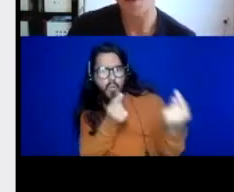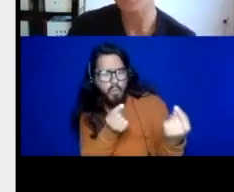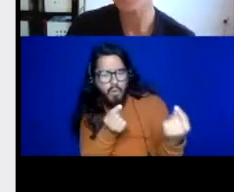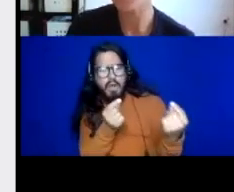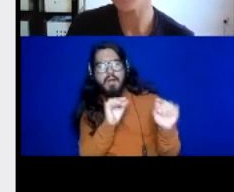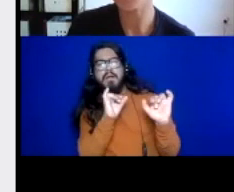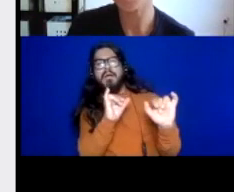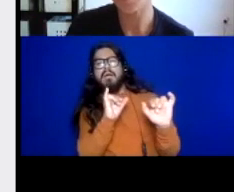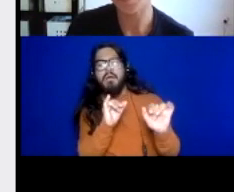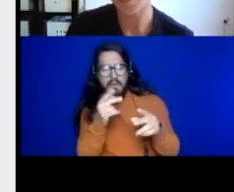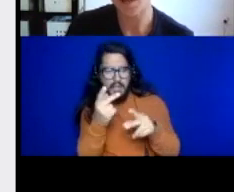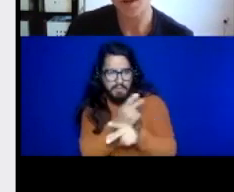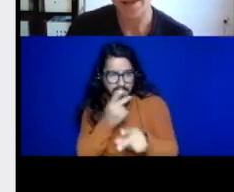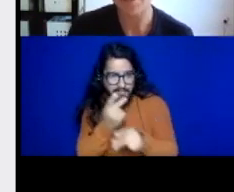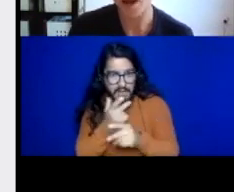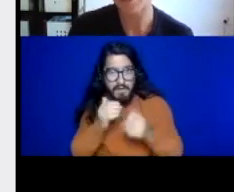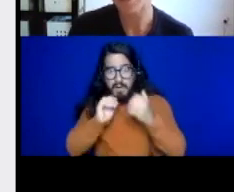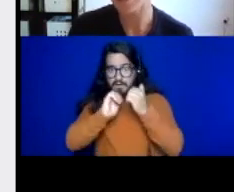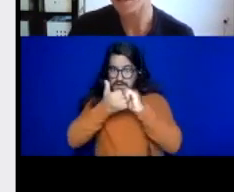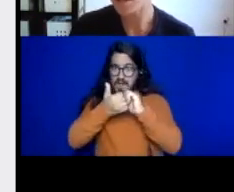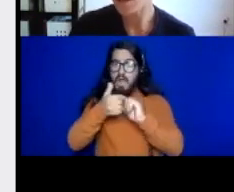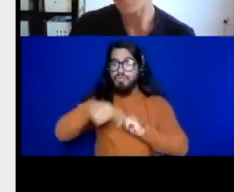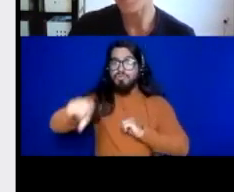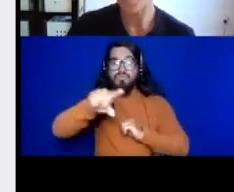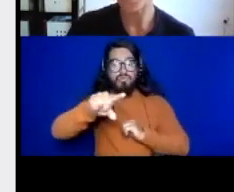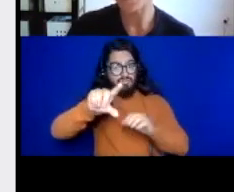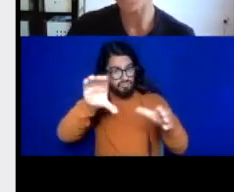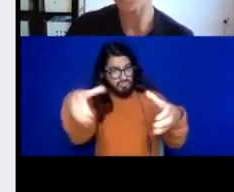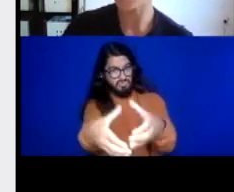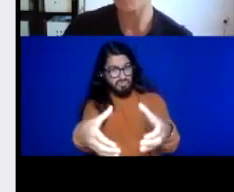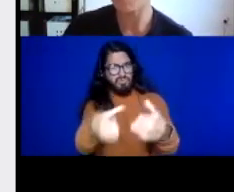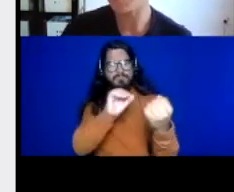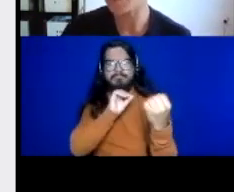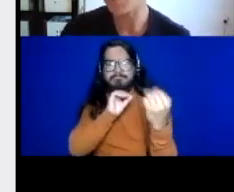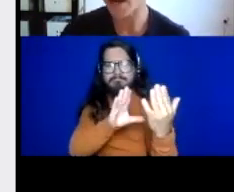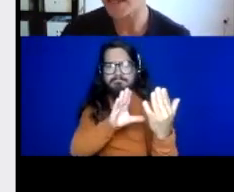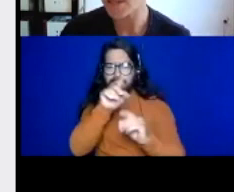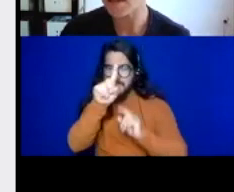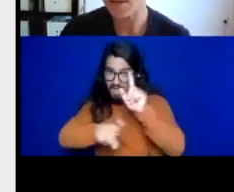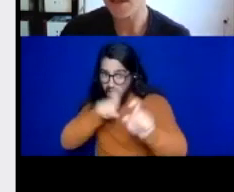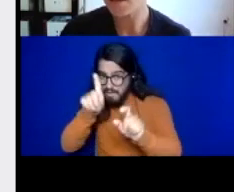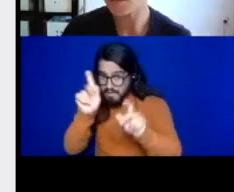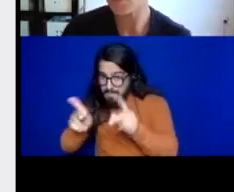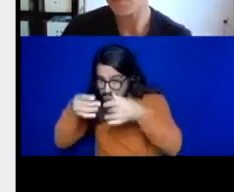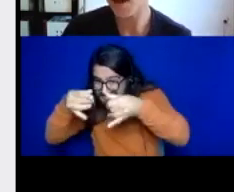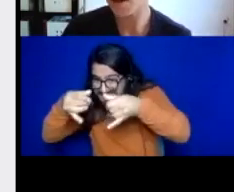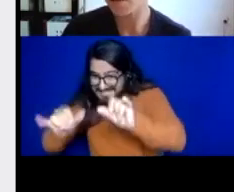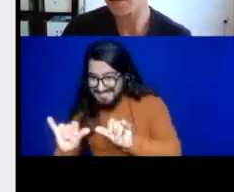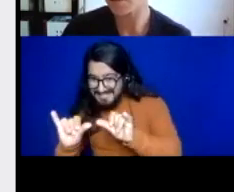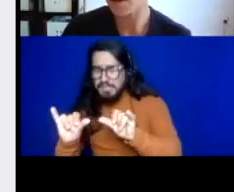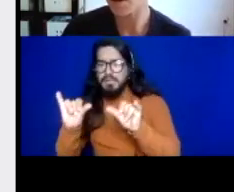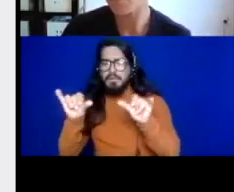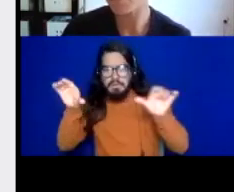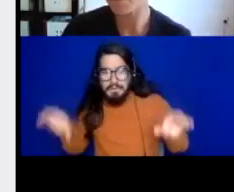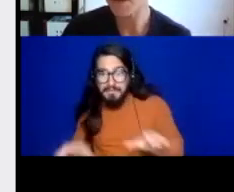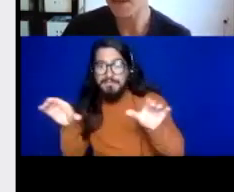ver cómo cuán periódicamente ustedes van a evaluar sus prácticas colectivas, hacer preguntas como, la gente